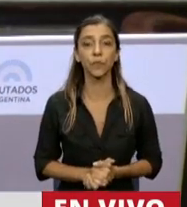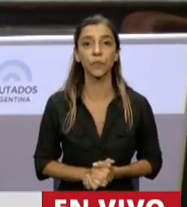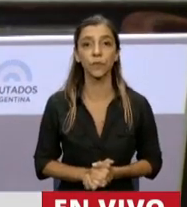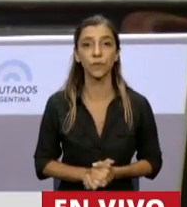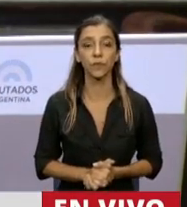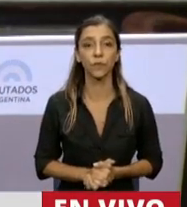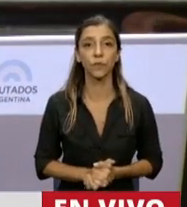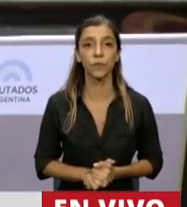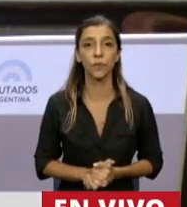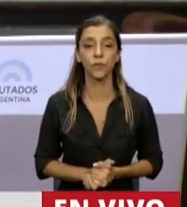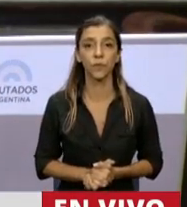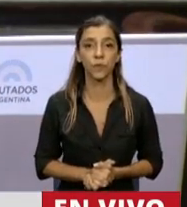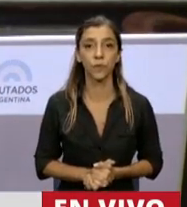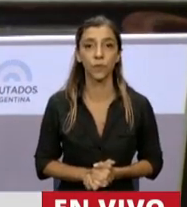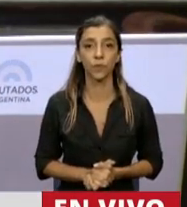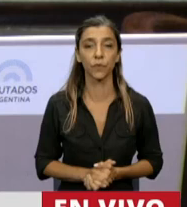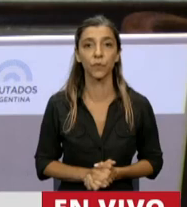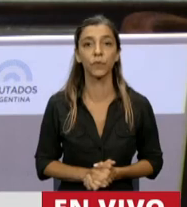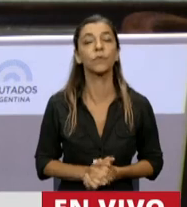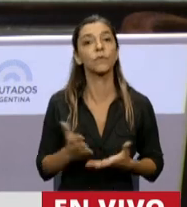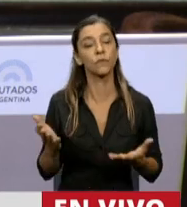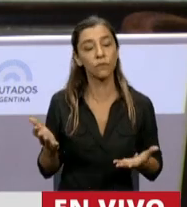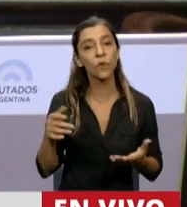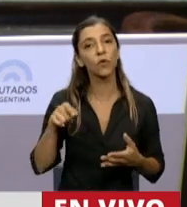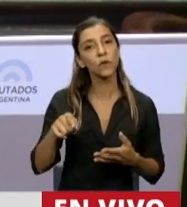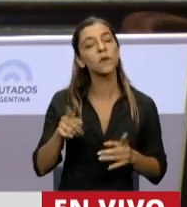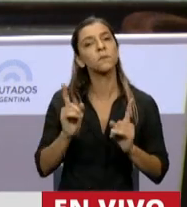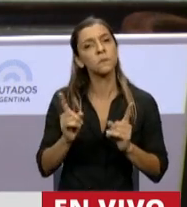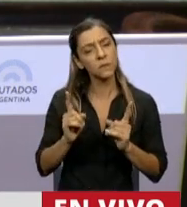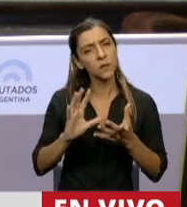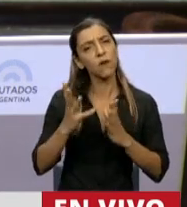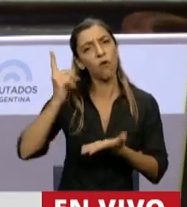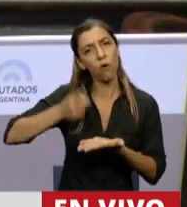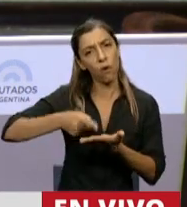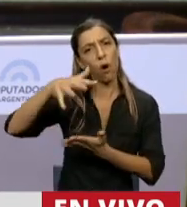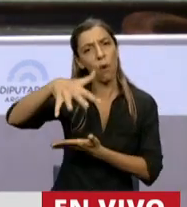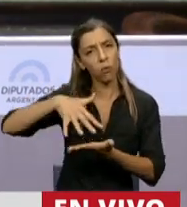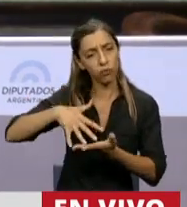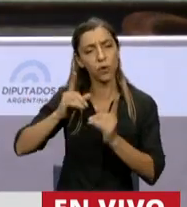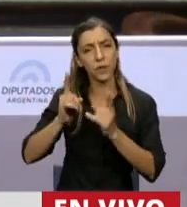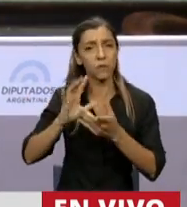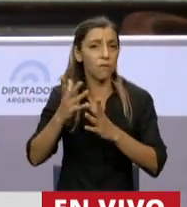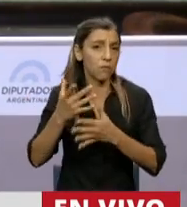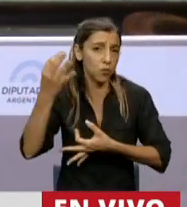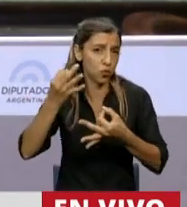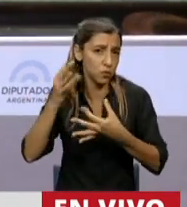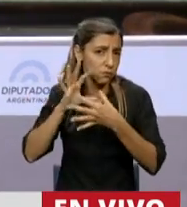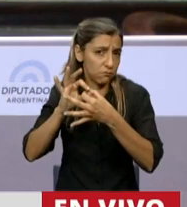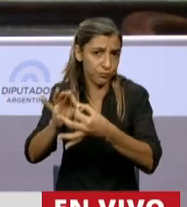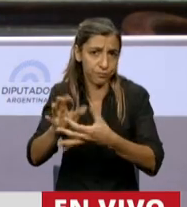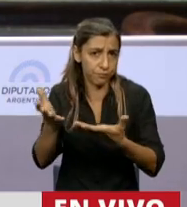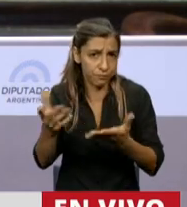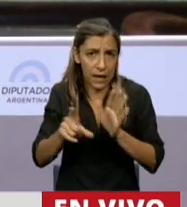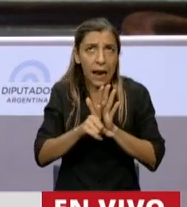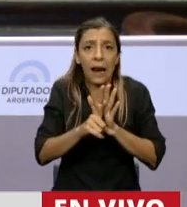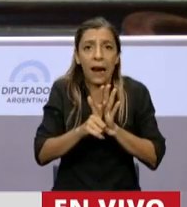Abona esta misma teoría, este mismo fallo, esta misma práctica legal, digamos. No